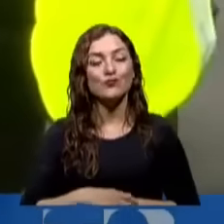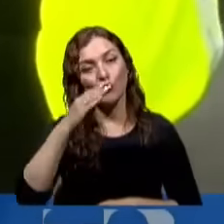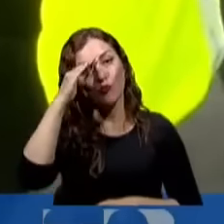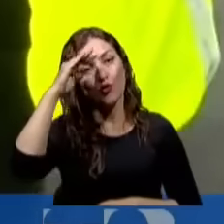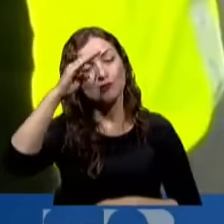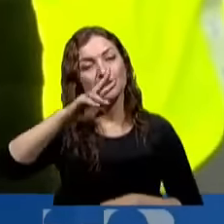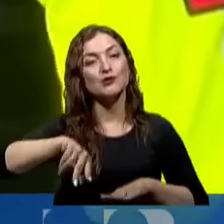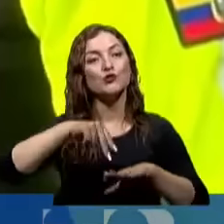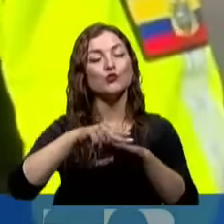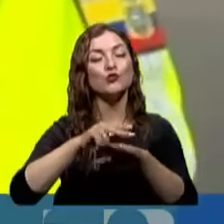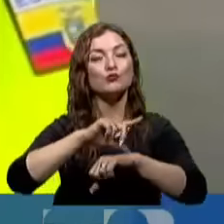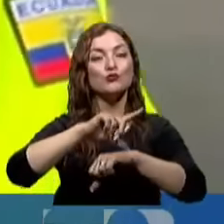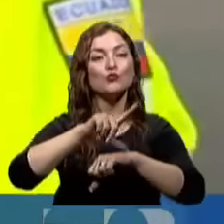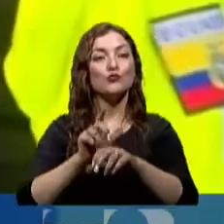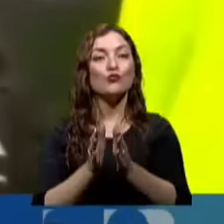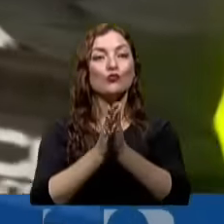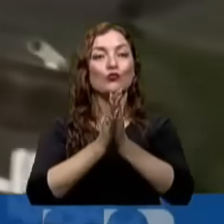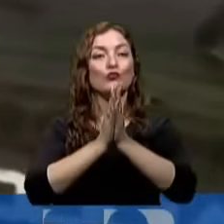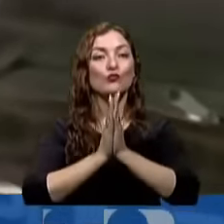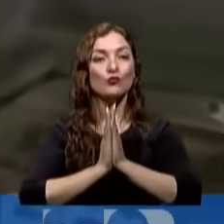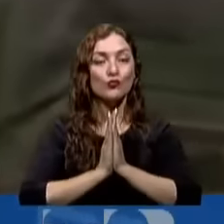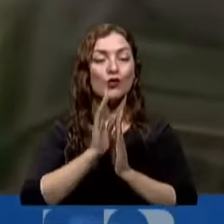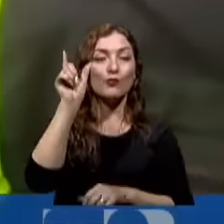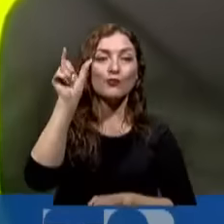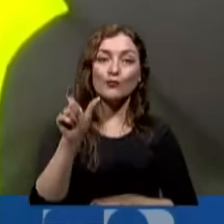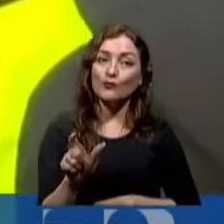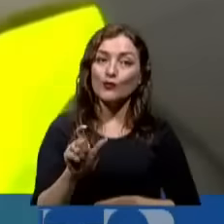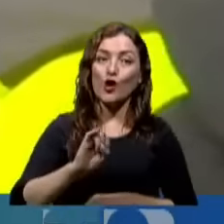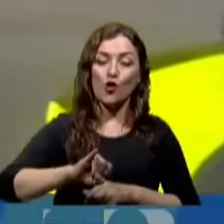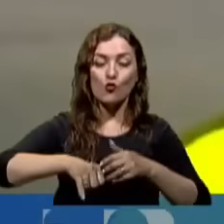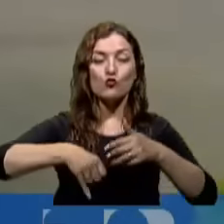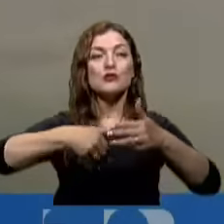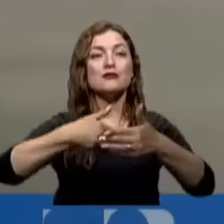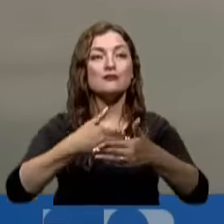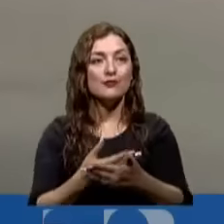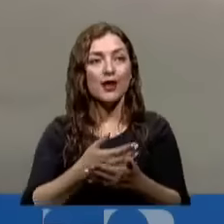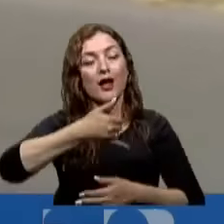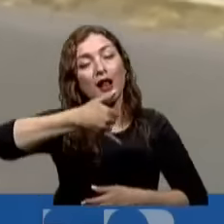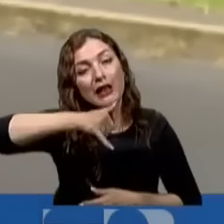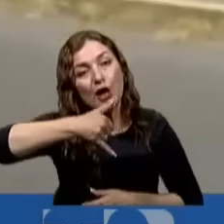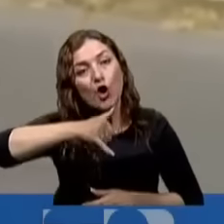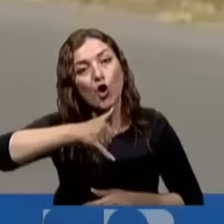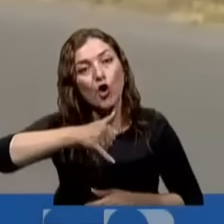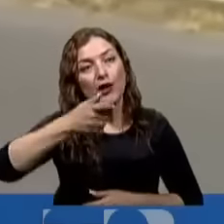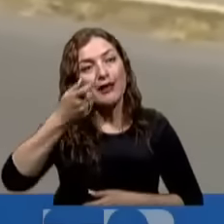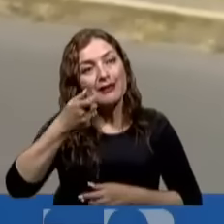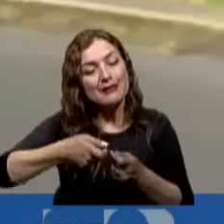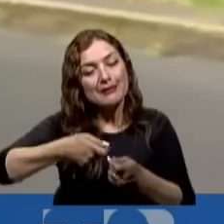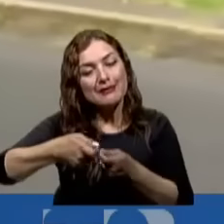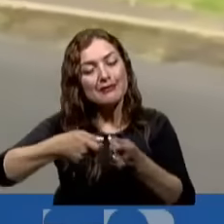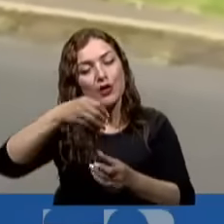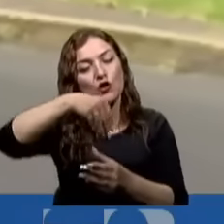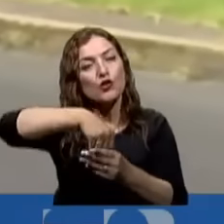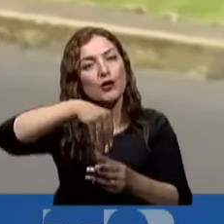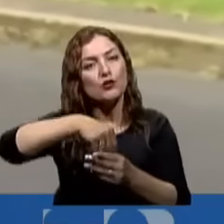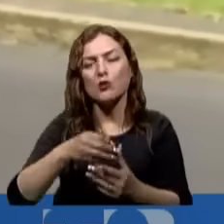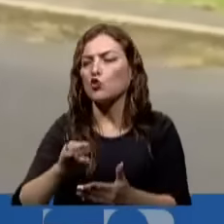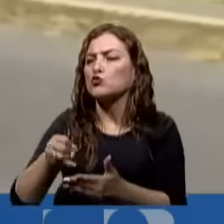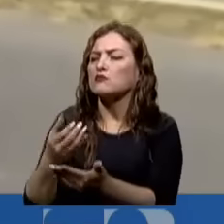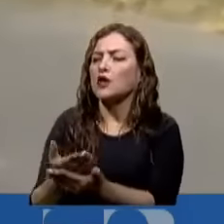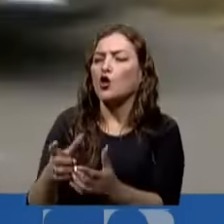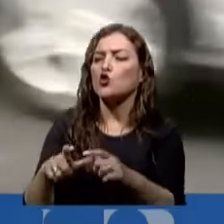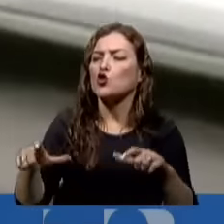hace varios minutos está solicitándole al ciudadano que justifique el licor artesanal, el dinero también que lleva dentro